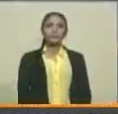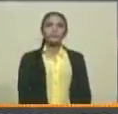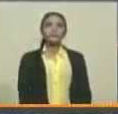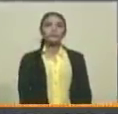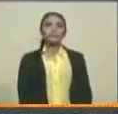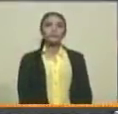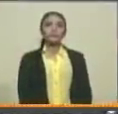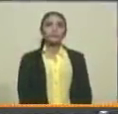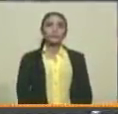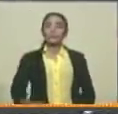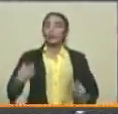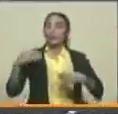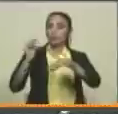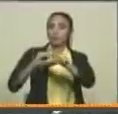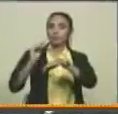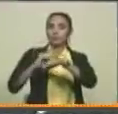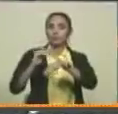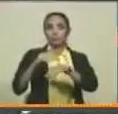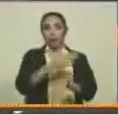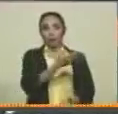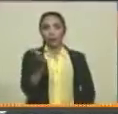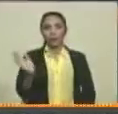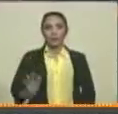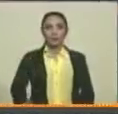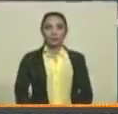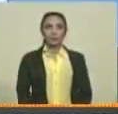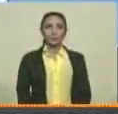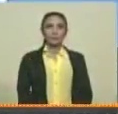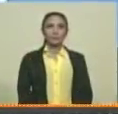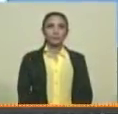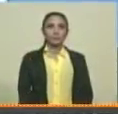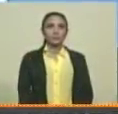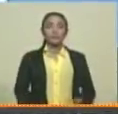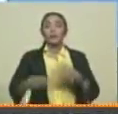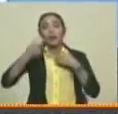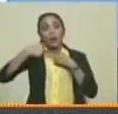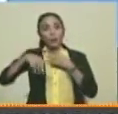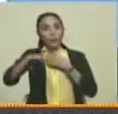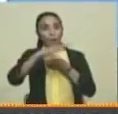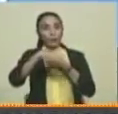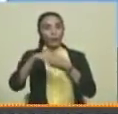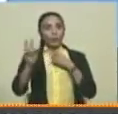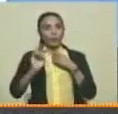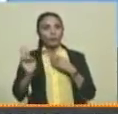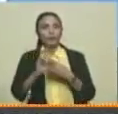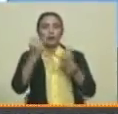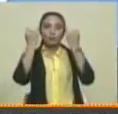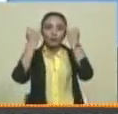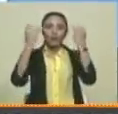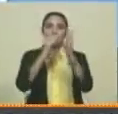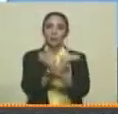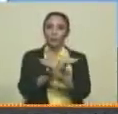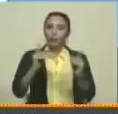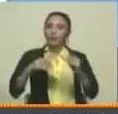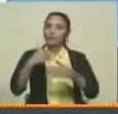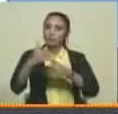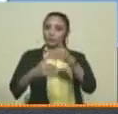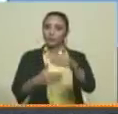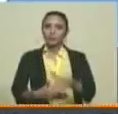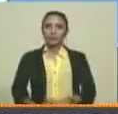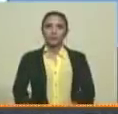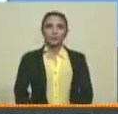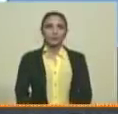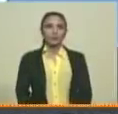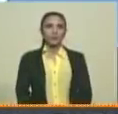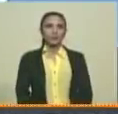Y es el llamado que yo le hago a todo el pueblo de Venezuela a creer en la democracia,